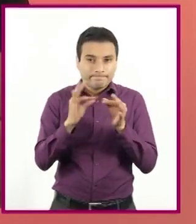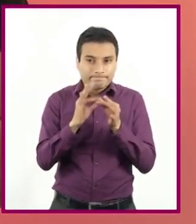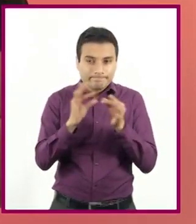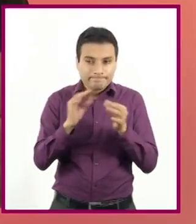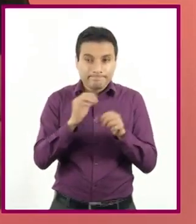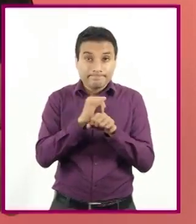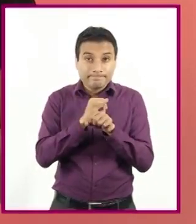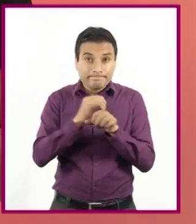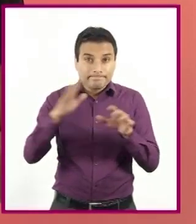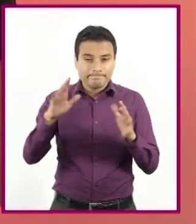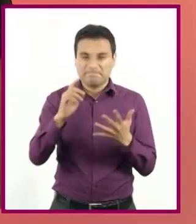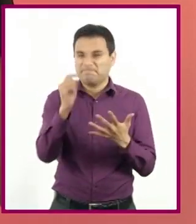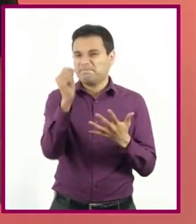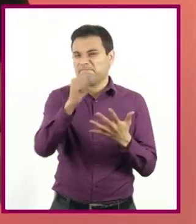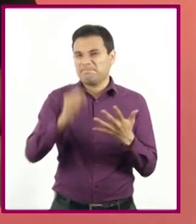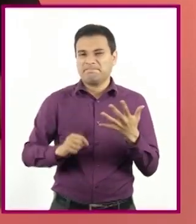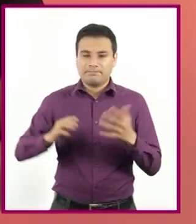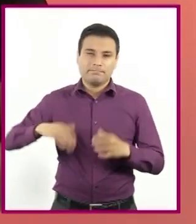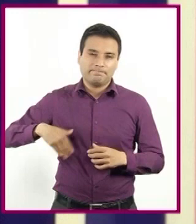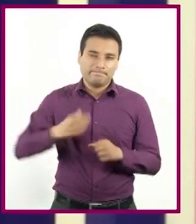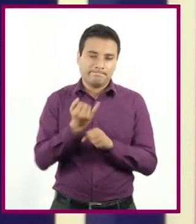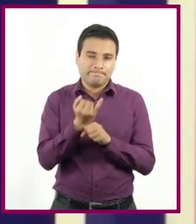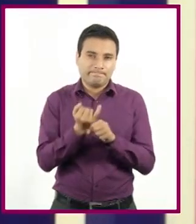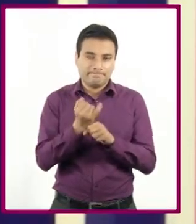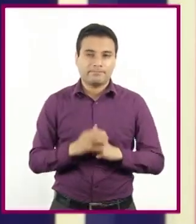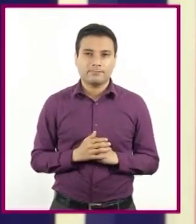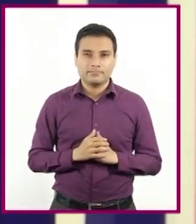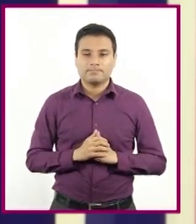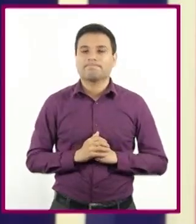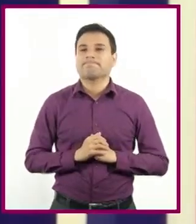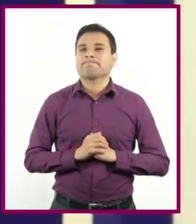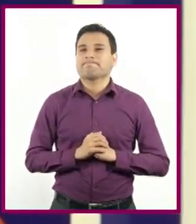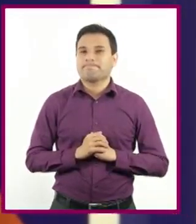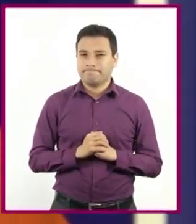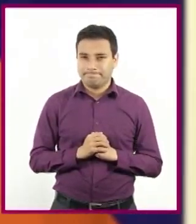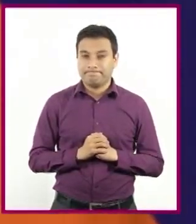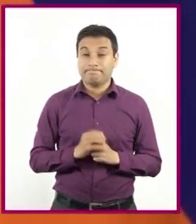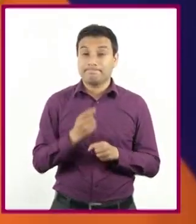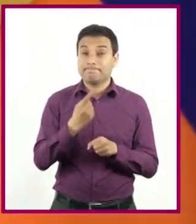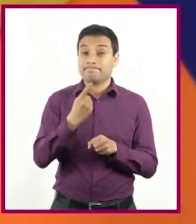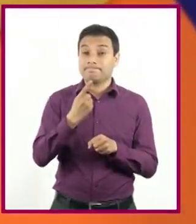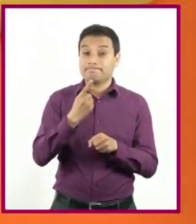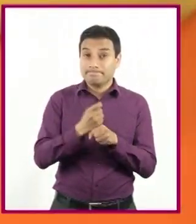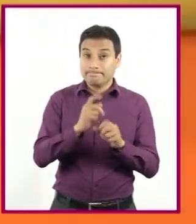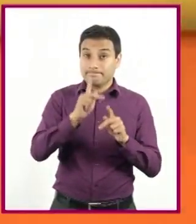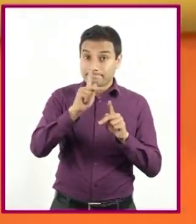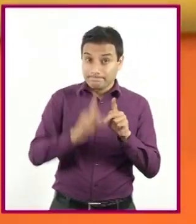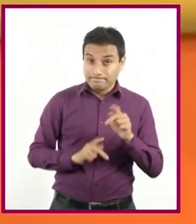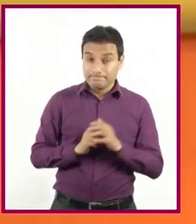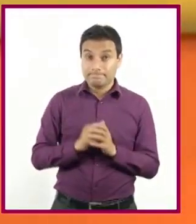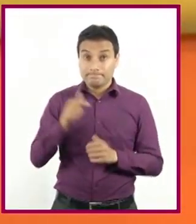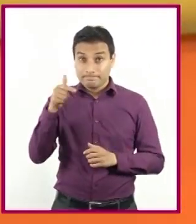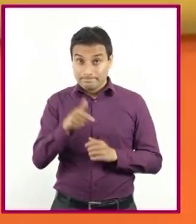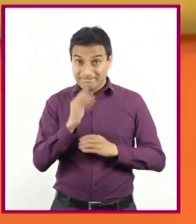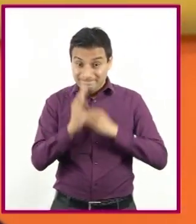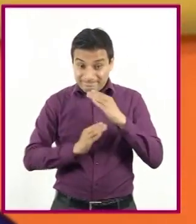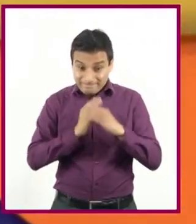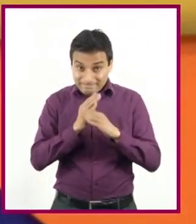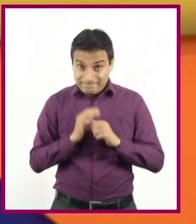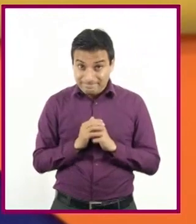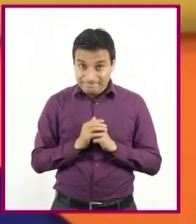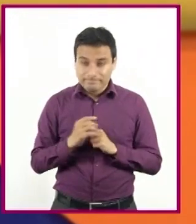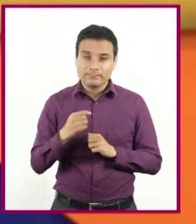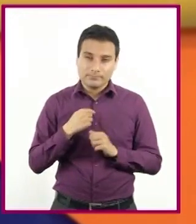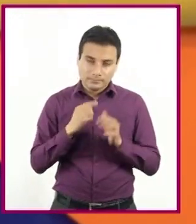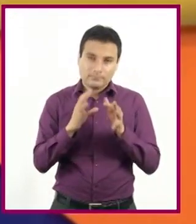de todo lo que se ha investigado. Entonces, si mi primera sección es Descubriendo el Mundo, en ella tendría